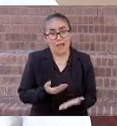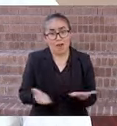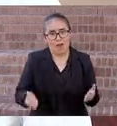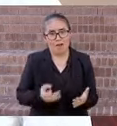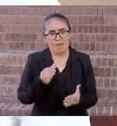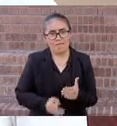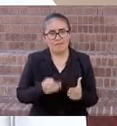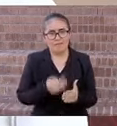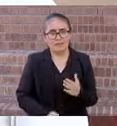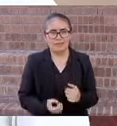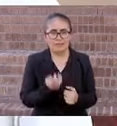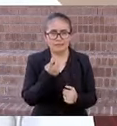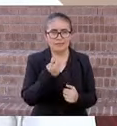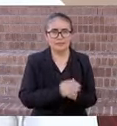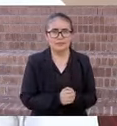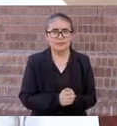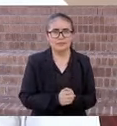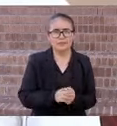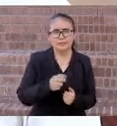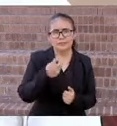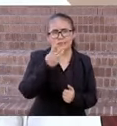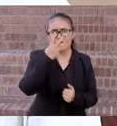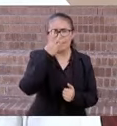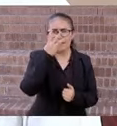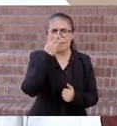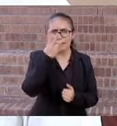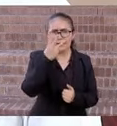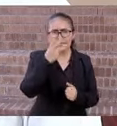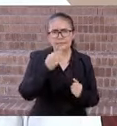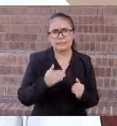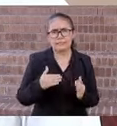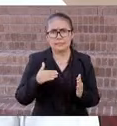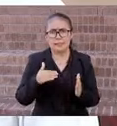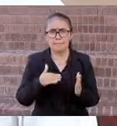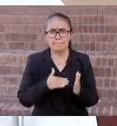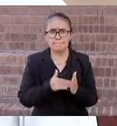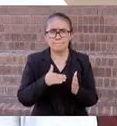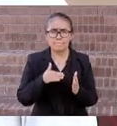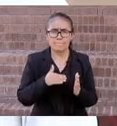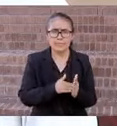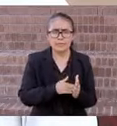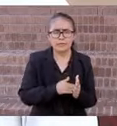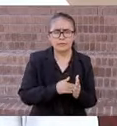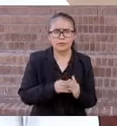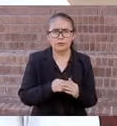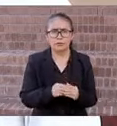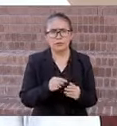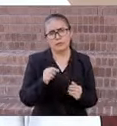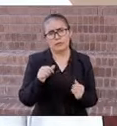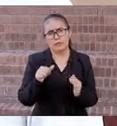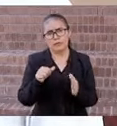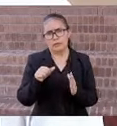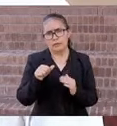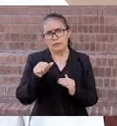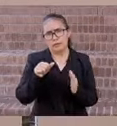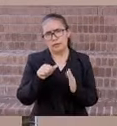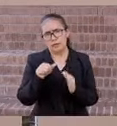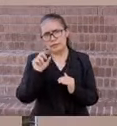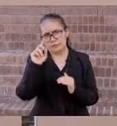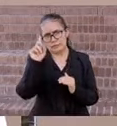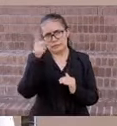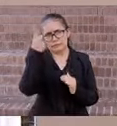esos 3.500 millones de dólares al mes qué significan